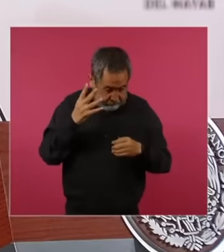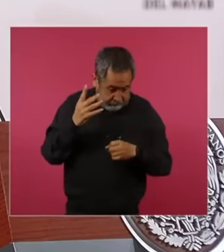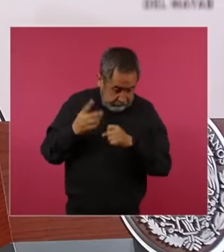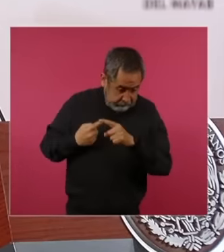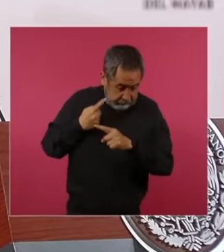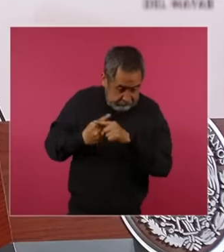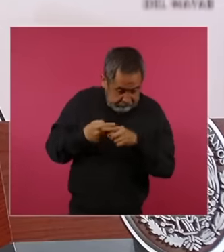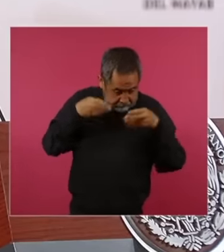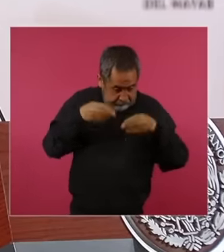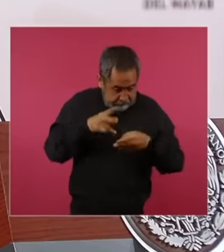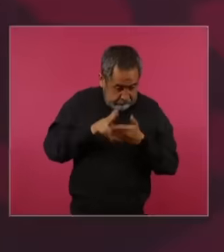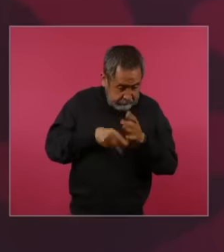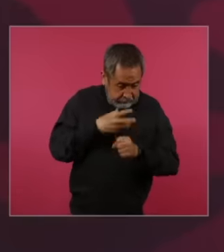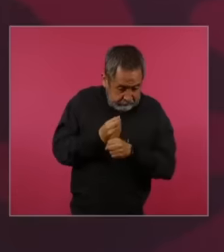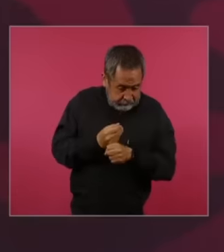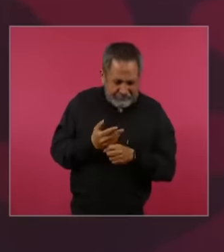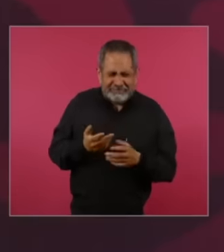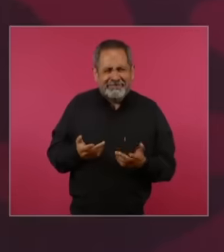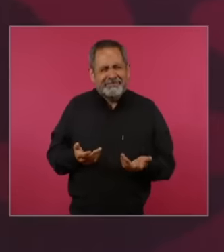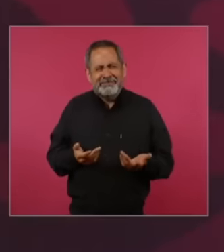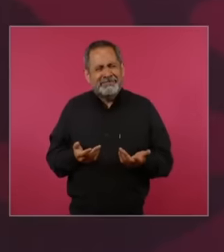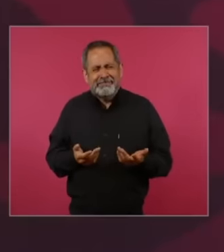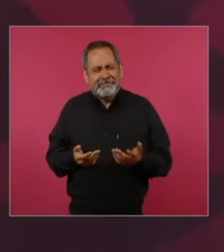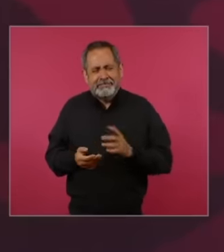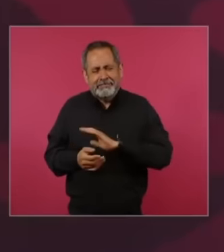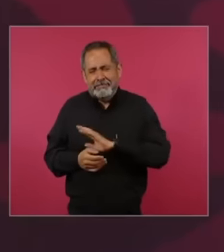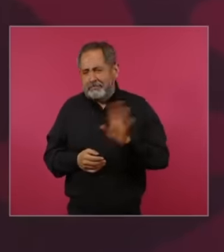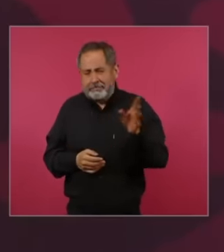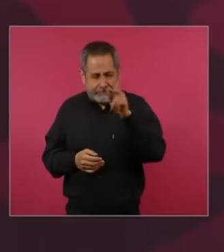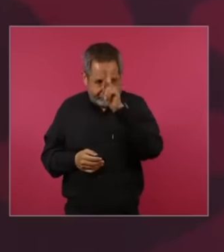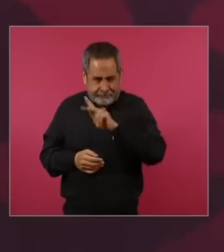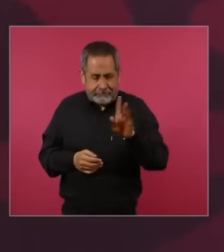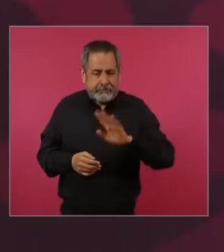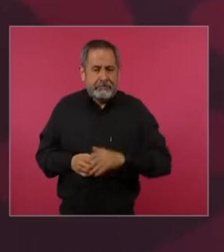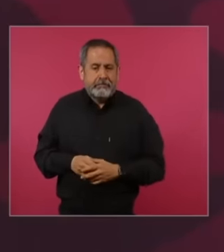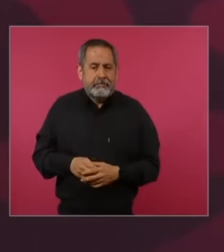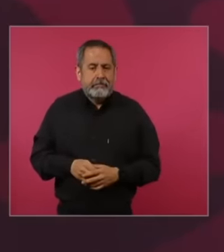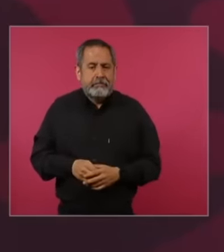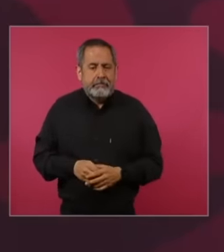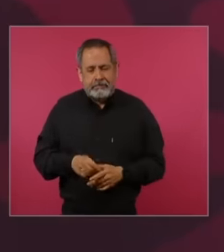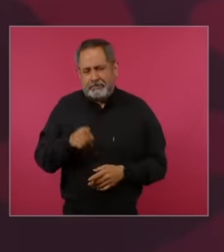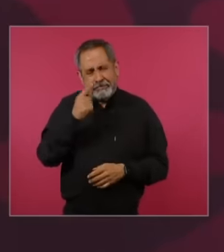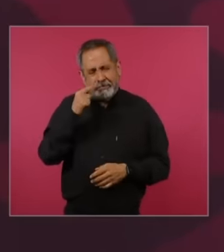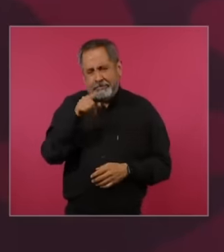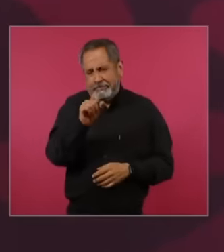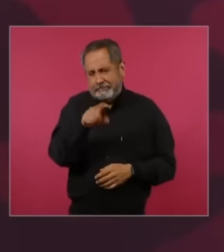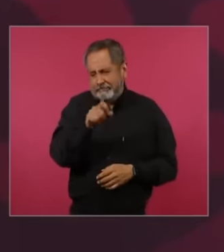Pero todavía está peor, pero eso está hecho